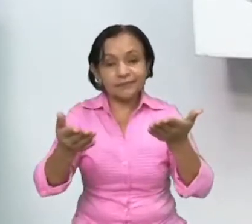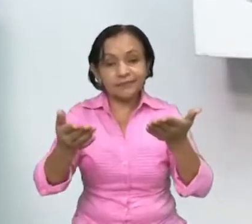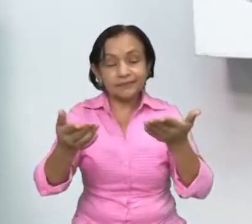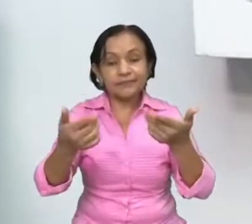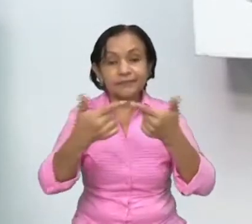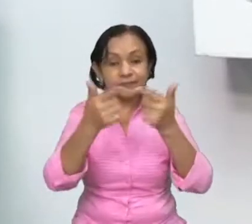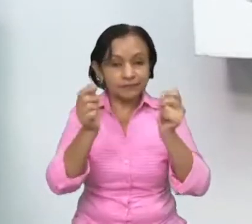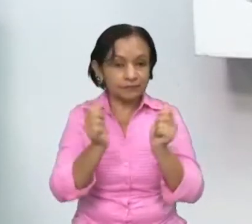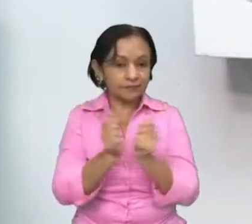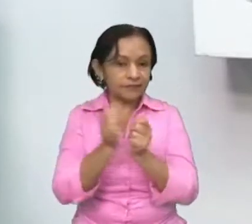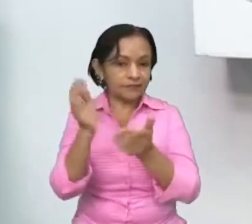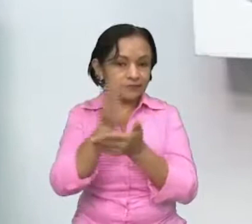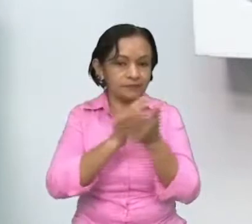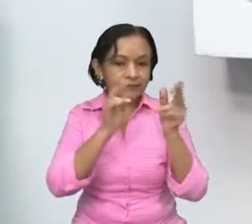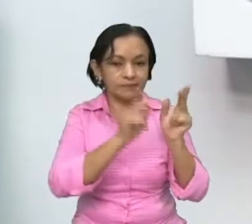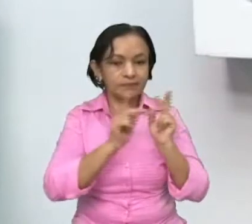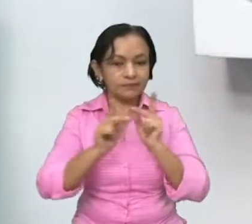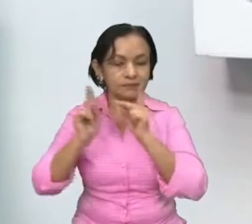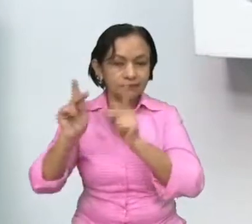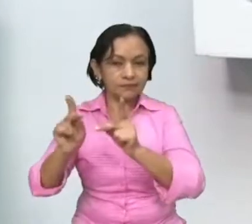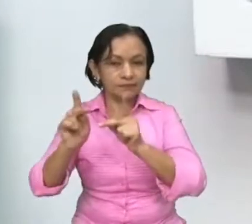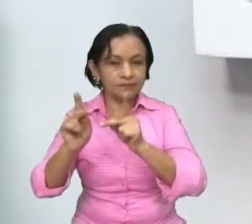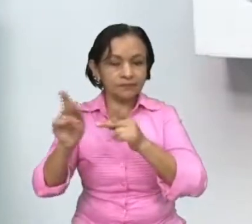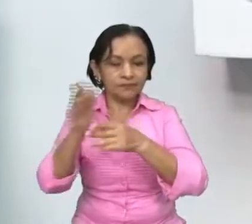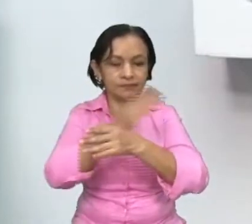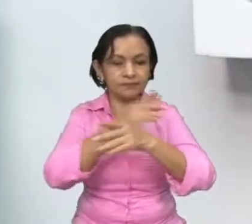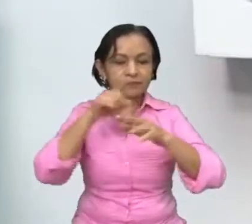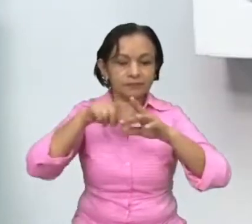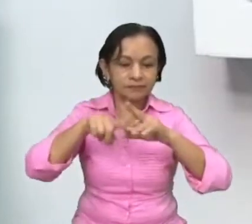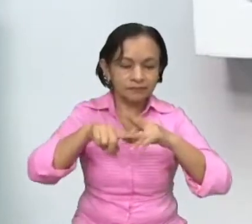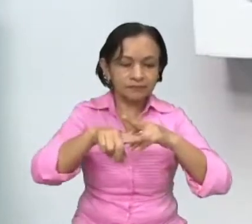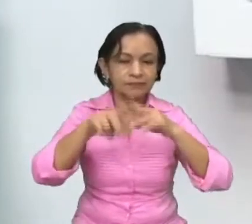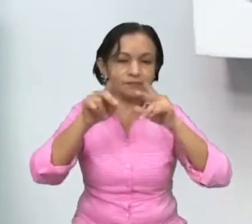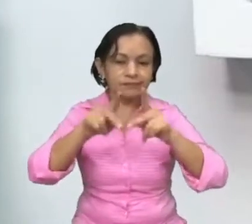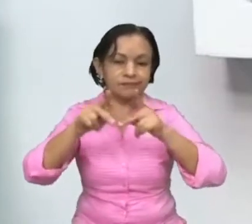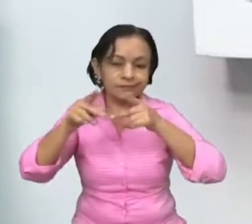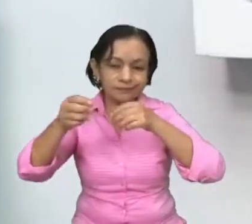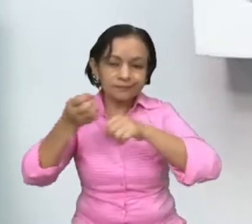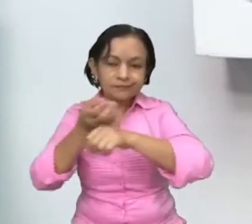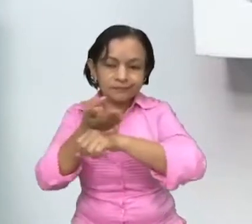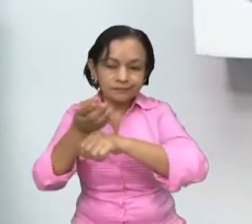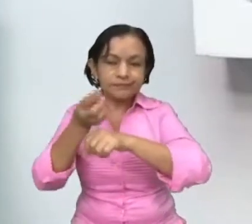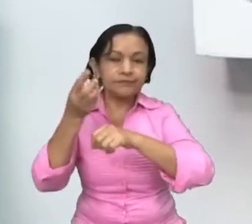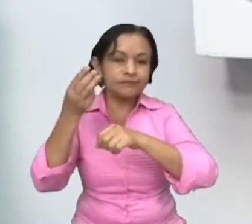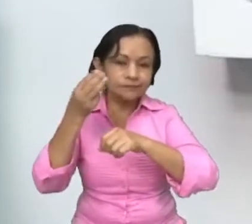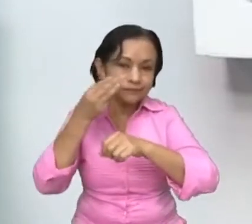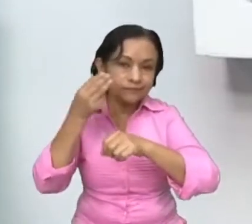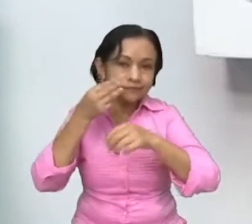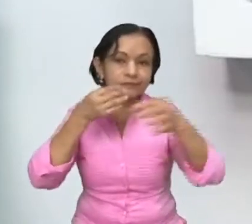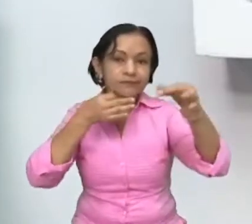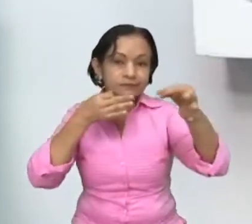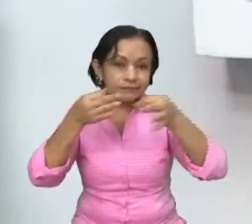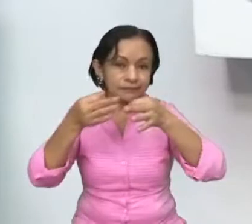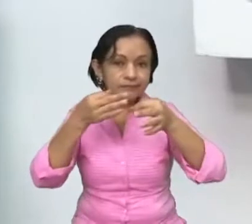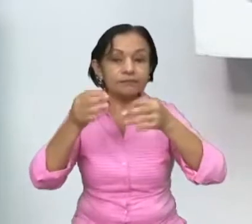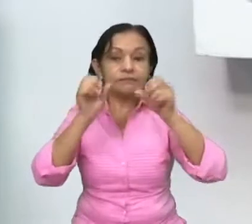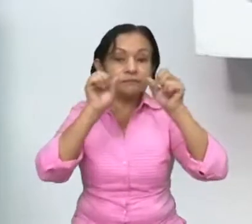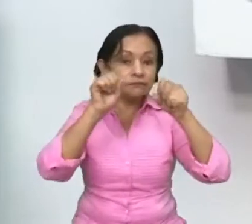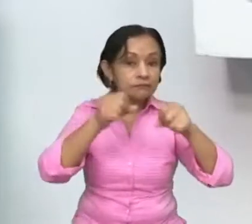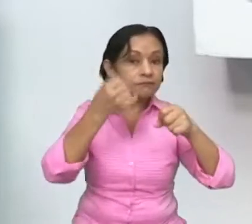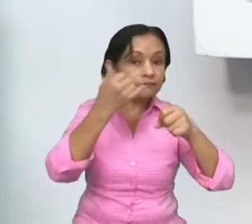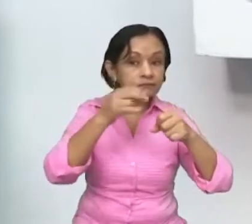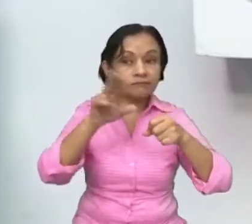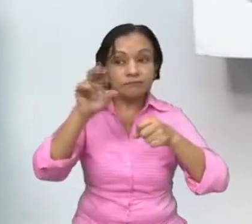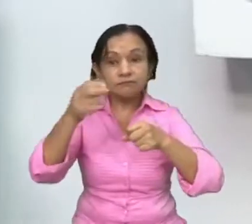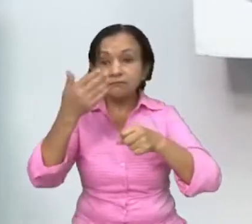el equipo tenemos algunas personas que trabajan en el proceso de psicología y de rehabilitación para conversar con el paciente y explicarle cuáles son las